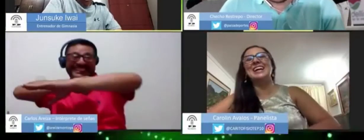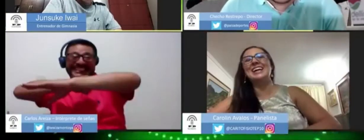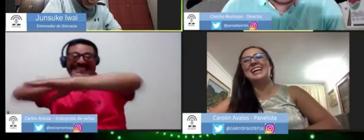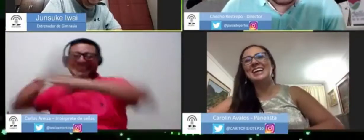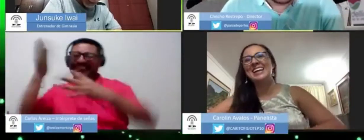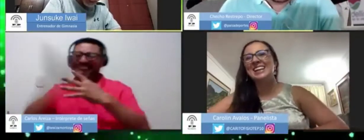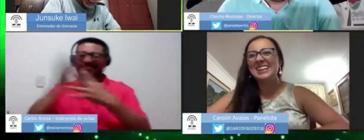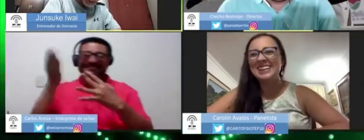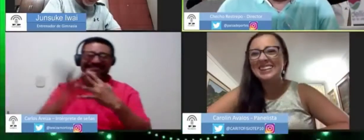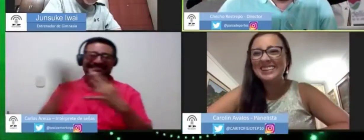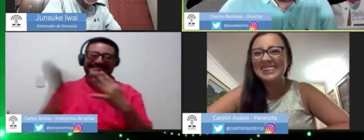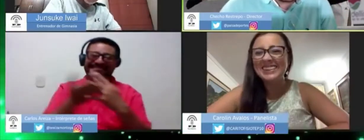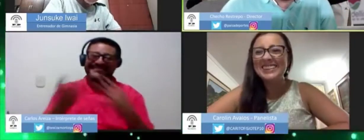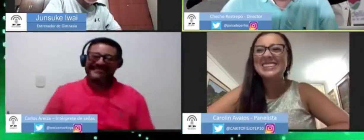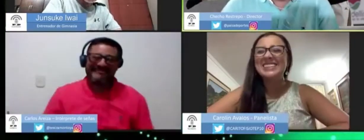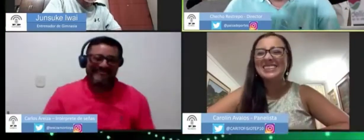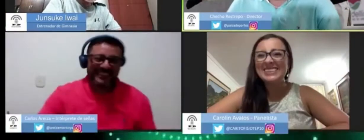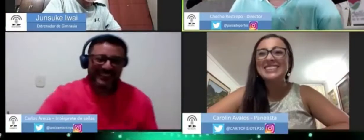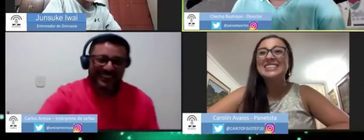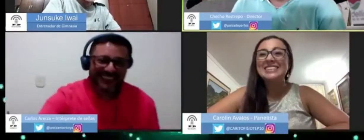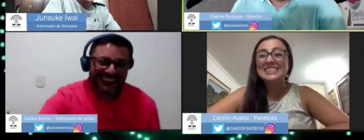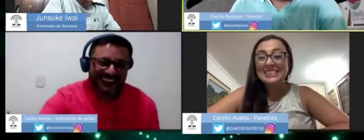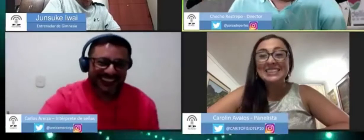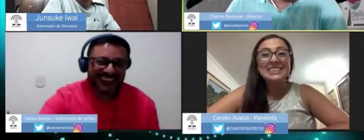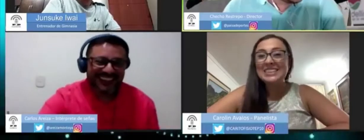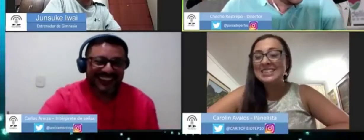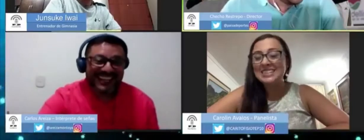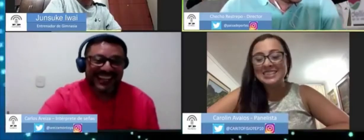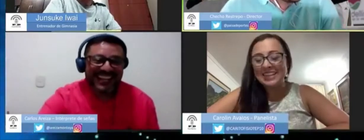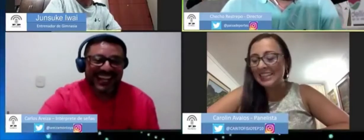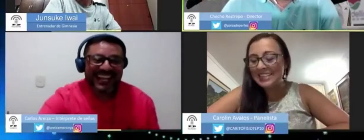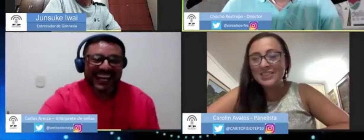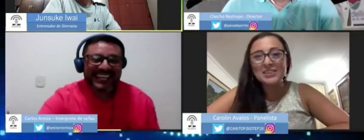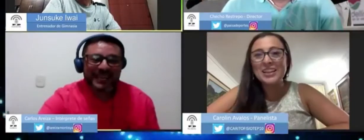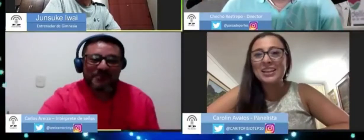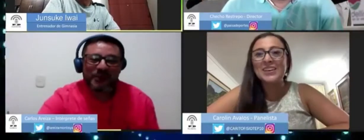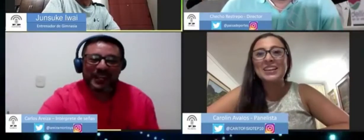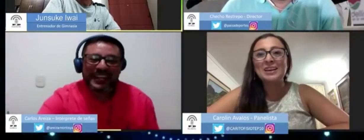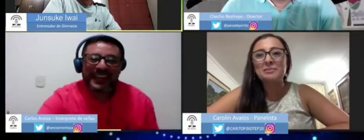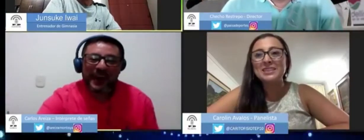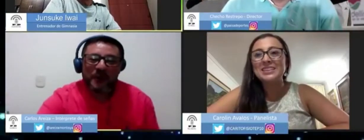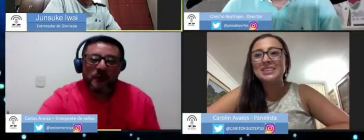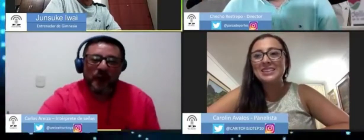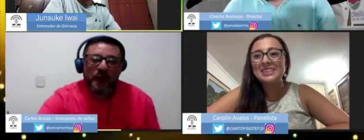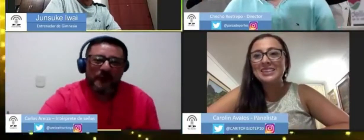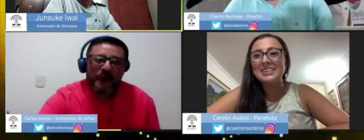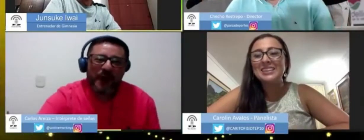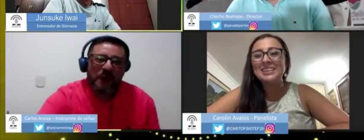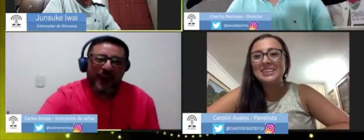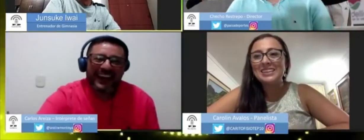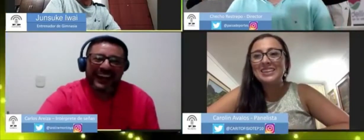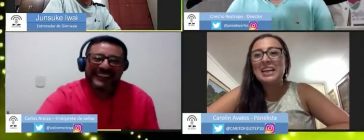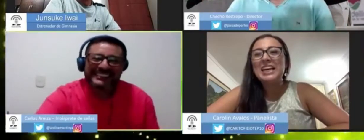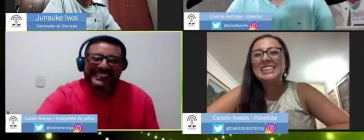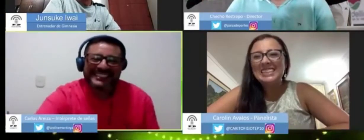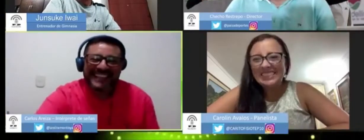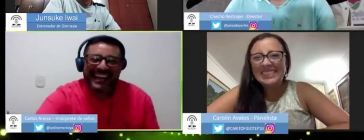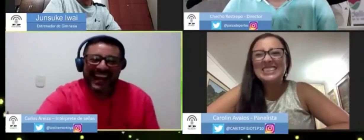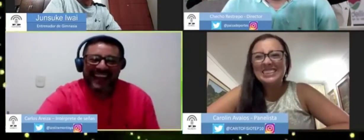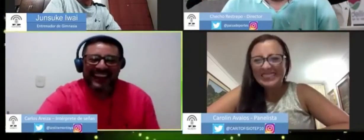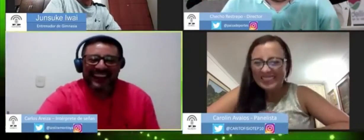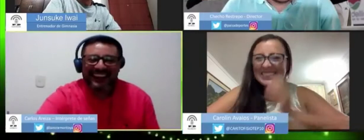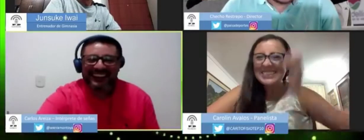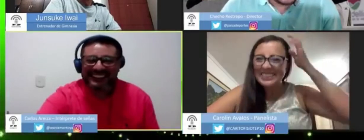de allá es famoso, con morcilla, chorizo, con todo eso. Carne molida, huevo, aguacate,